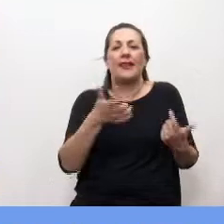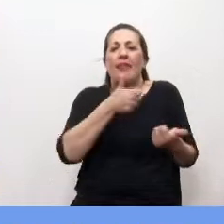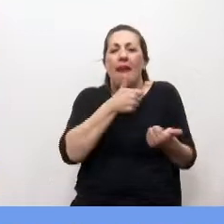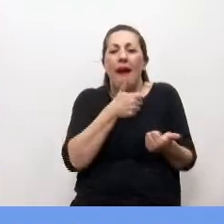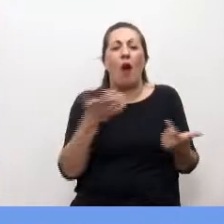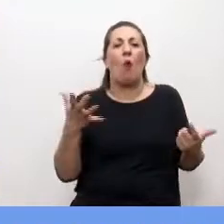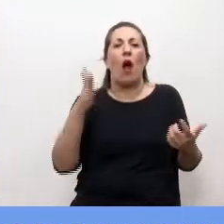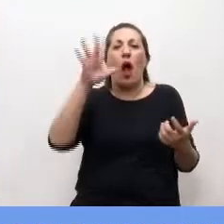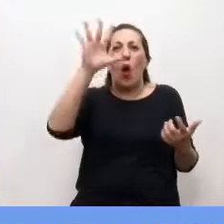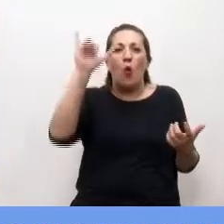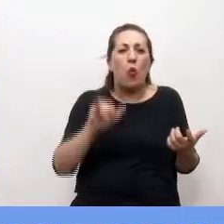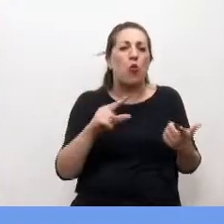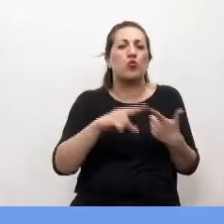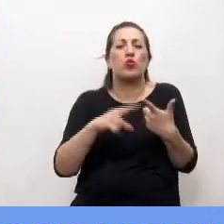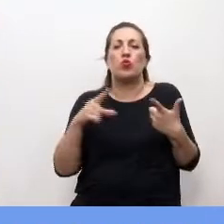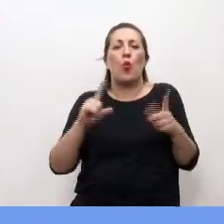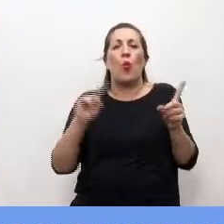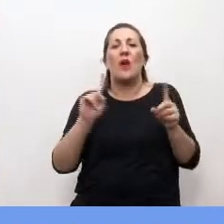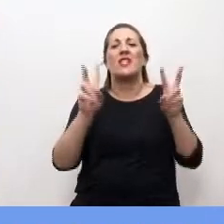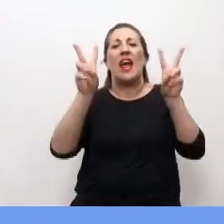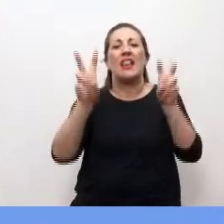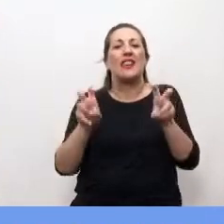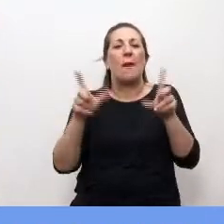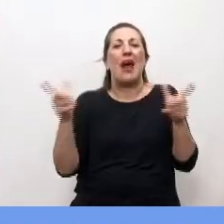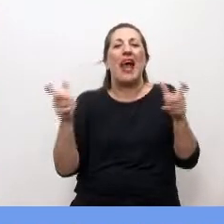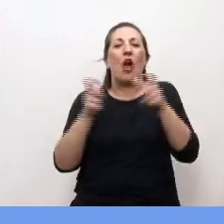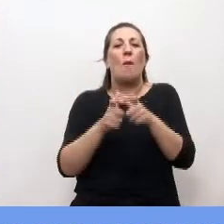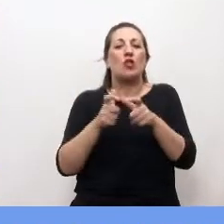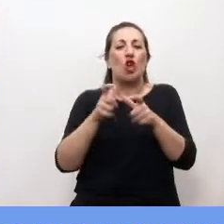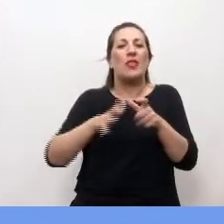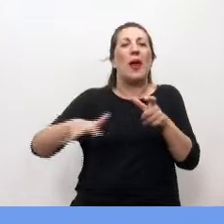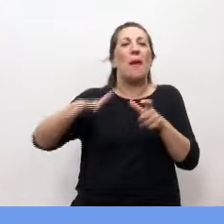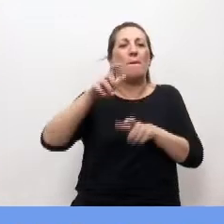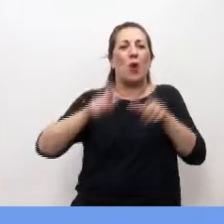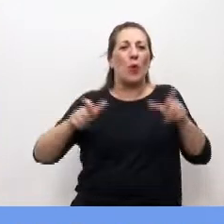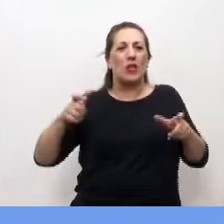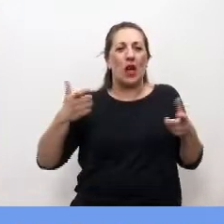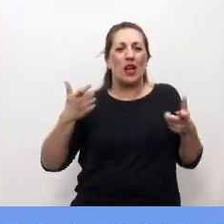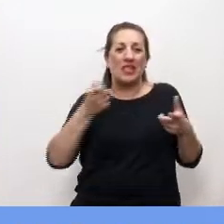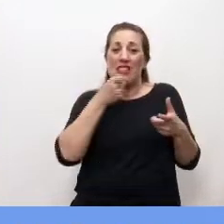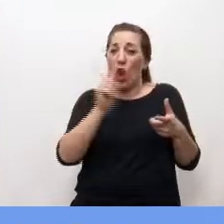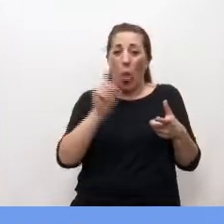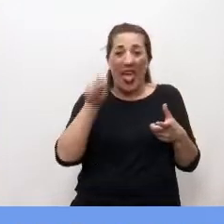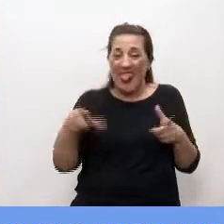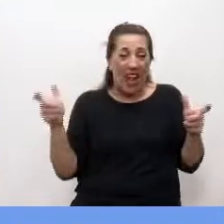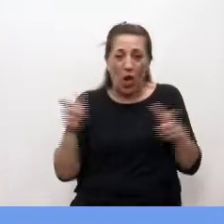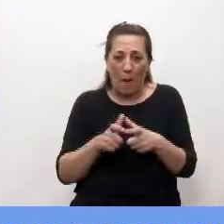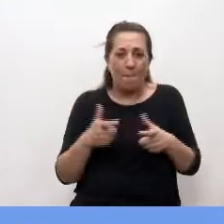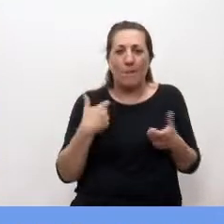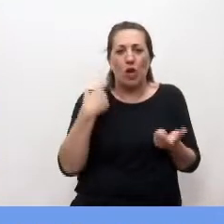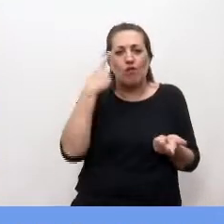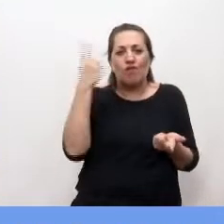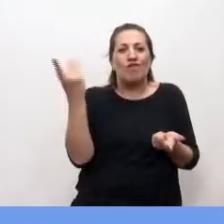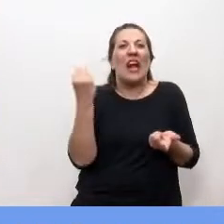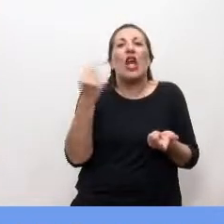de luz no es un tema de la comisión de población no se me ocurre que otro tema debiera haber pasado por